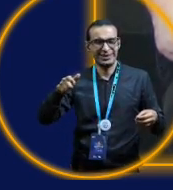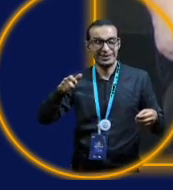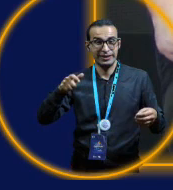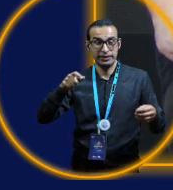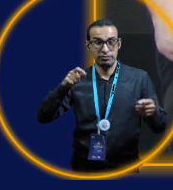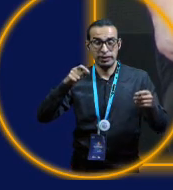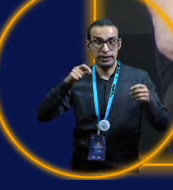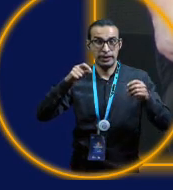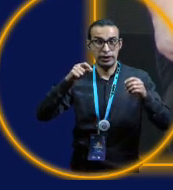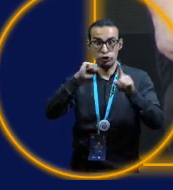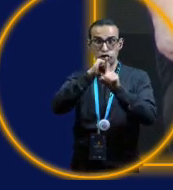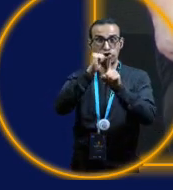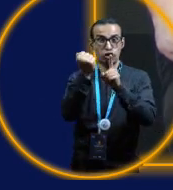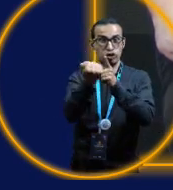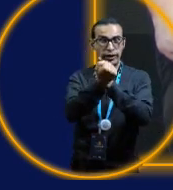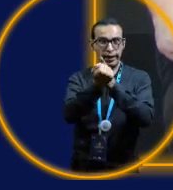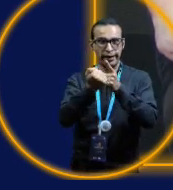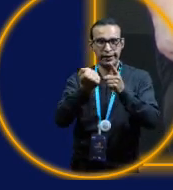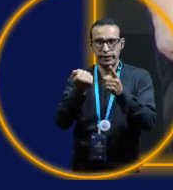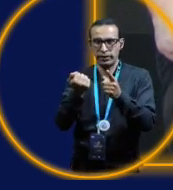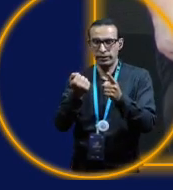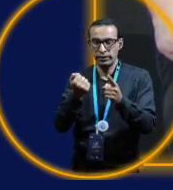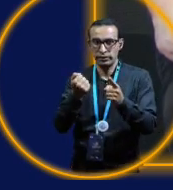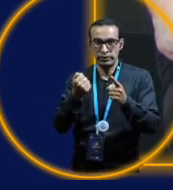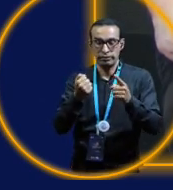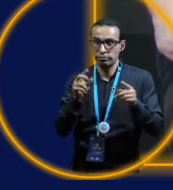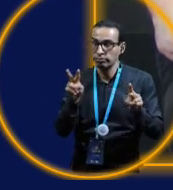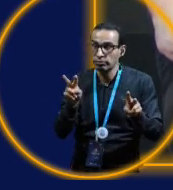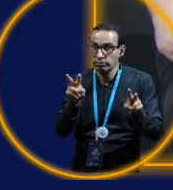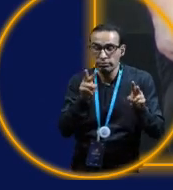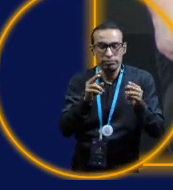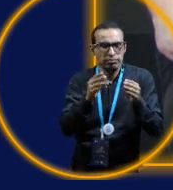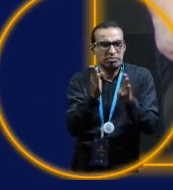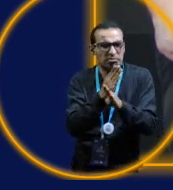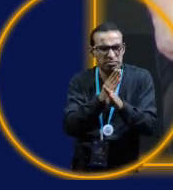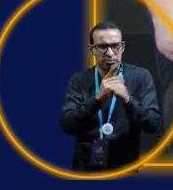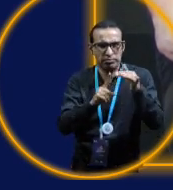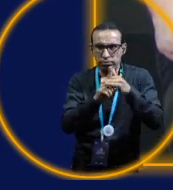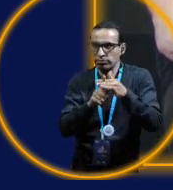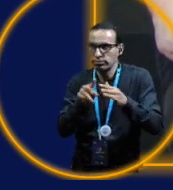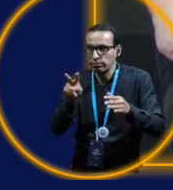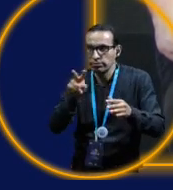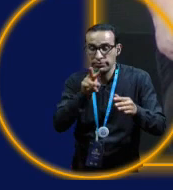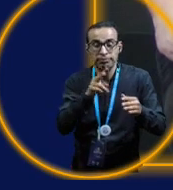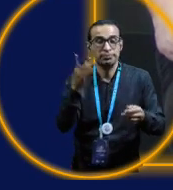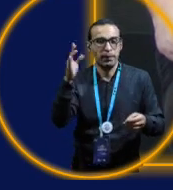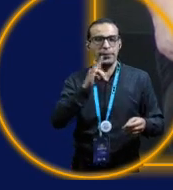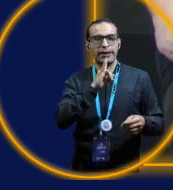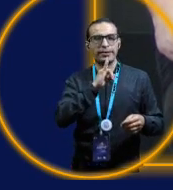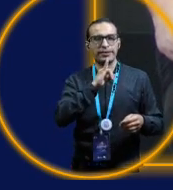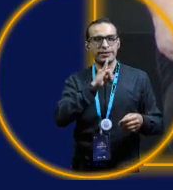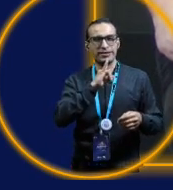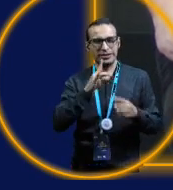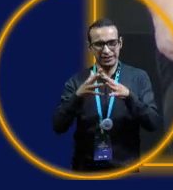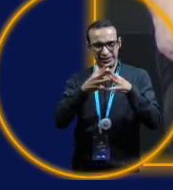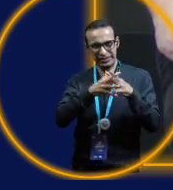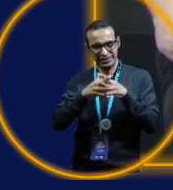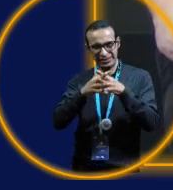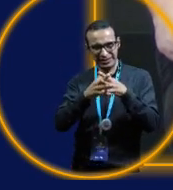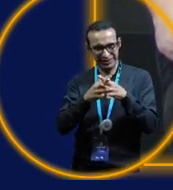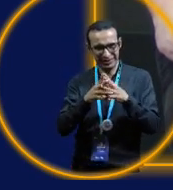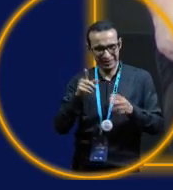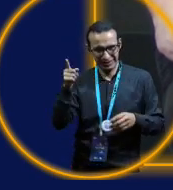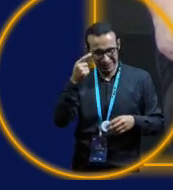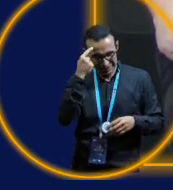alguna manera hay muchos problemas que están siendo puestos sobre la mesa Estados Unidos por ejemplo Black Liv matter